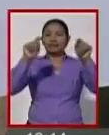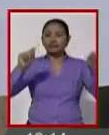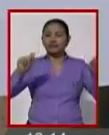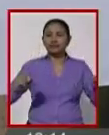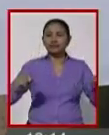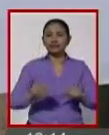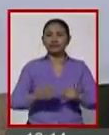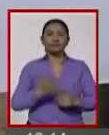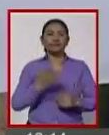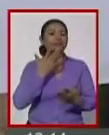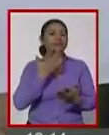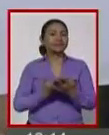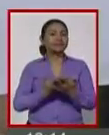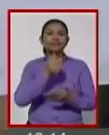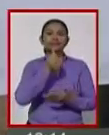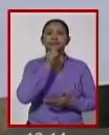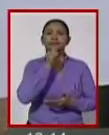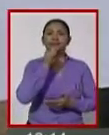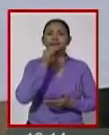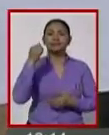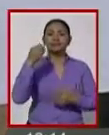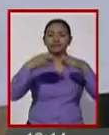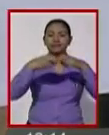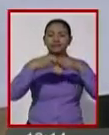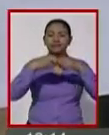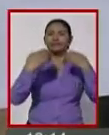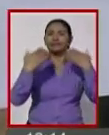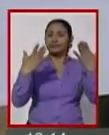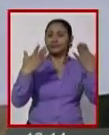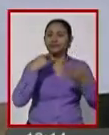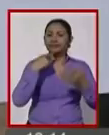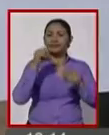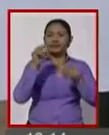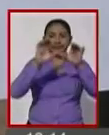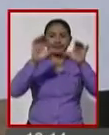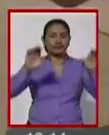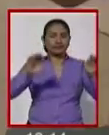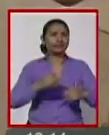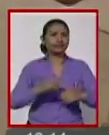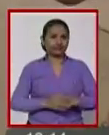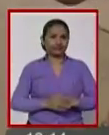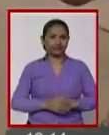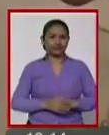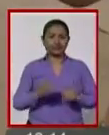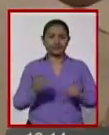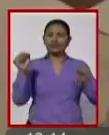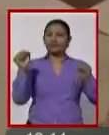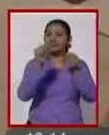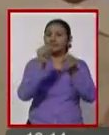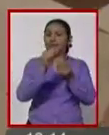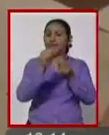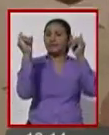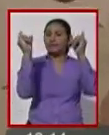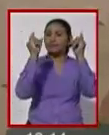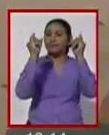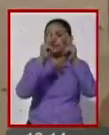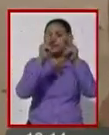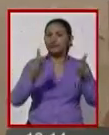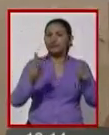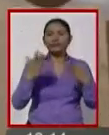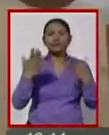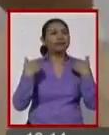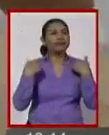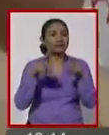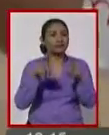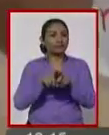tenemos comprobante de agua, luz, la certificación que ellos nos acreditan, tenemos el plan regulador que nos ha otorgado y